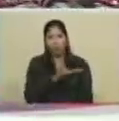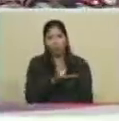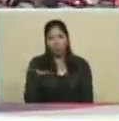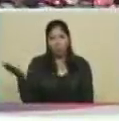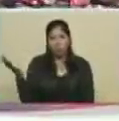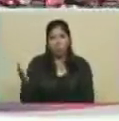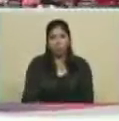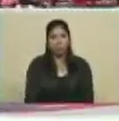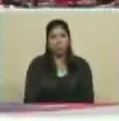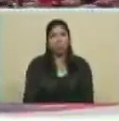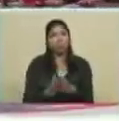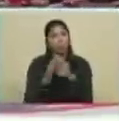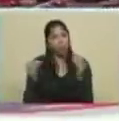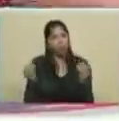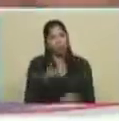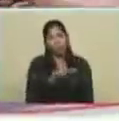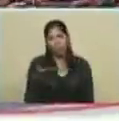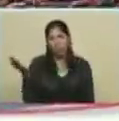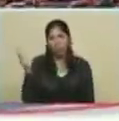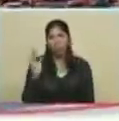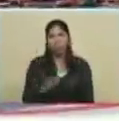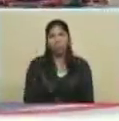Que Dios las bendiga a todas.